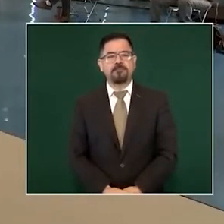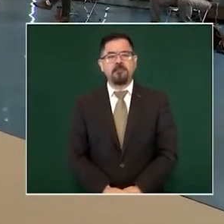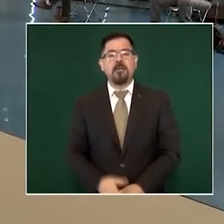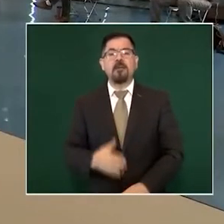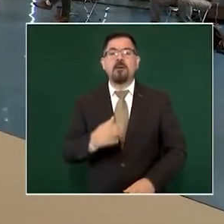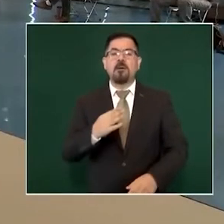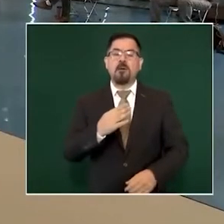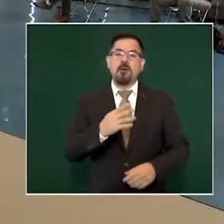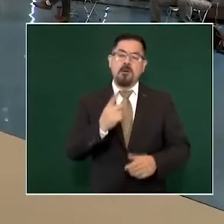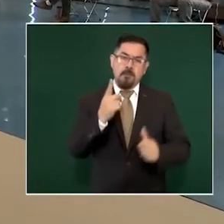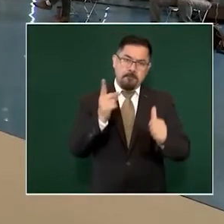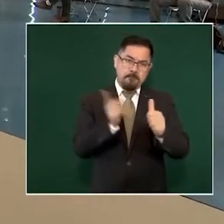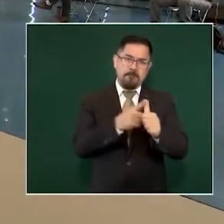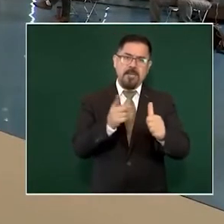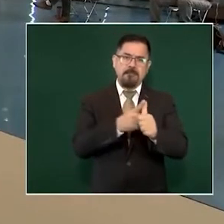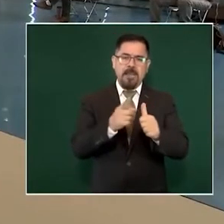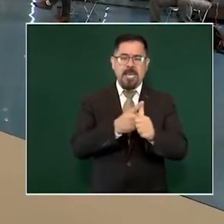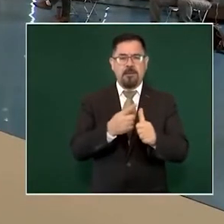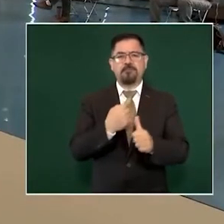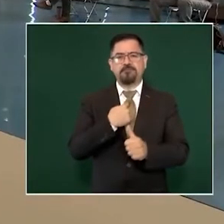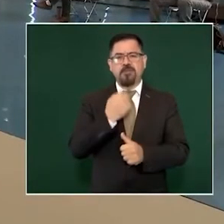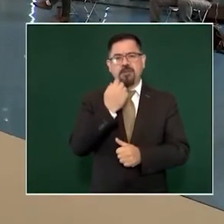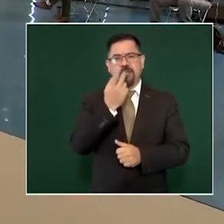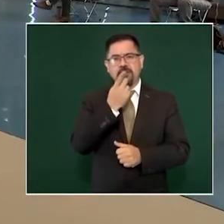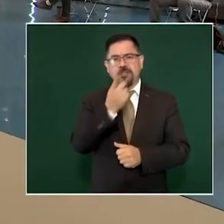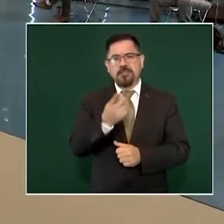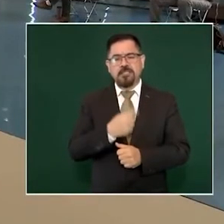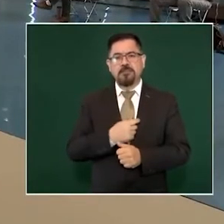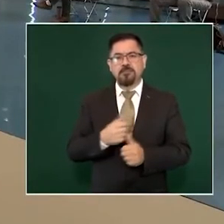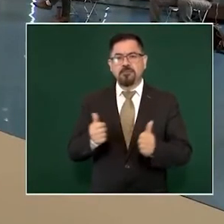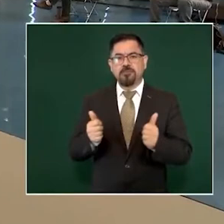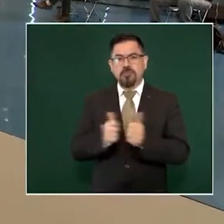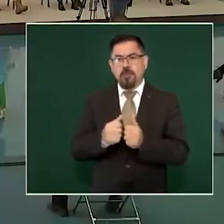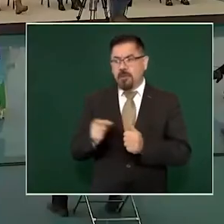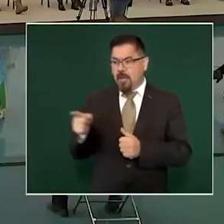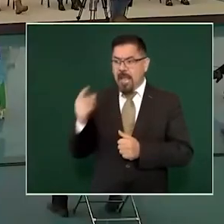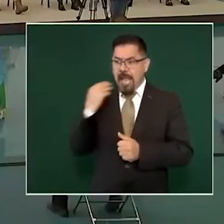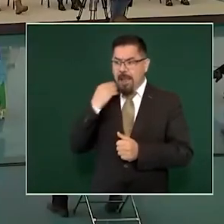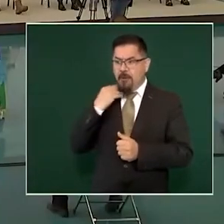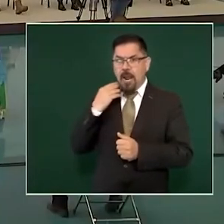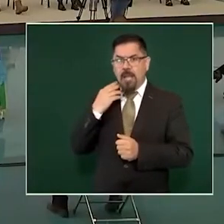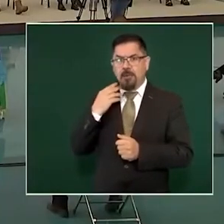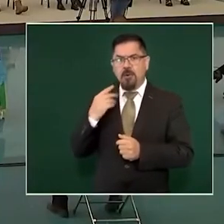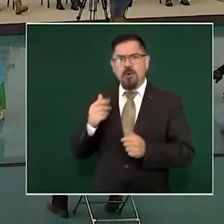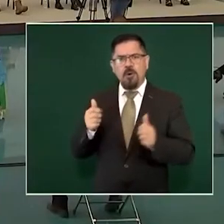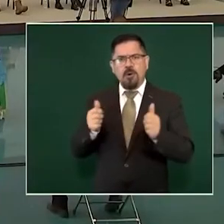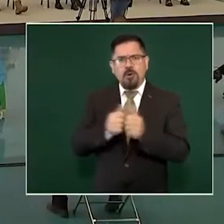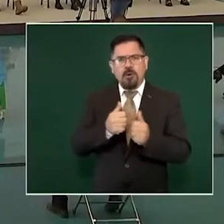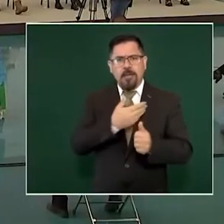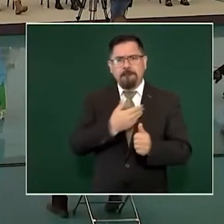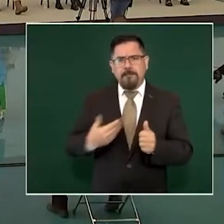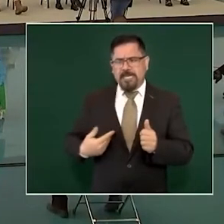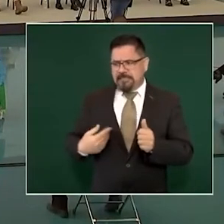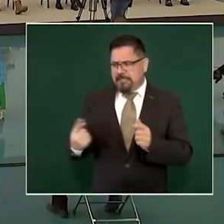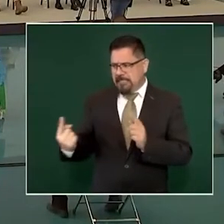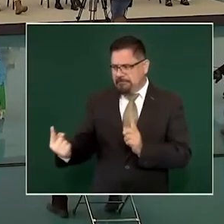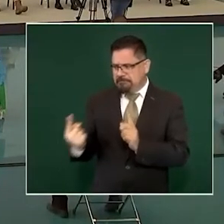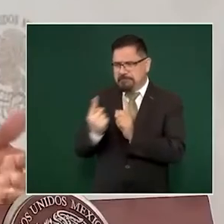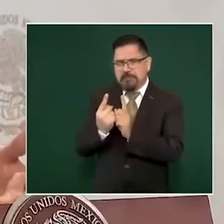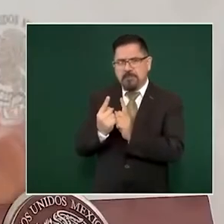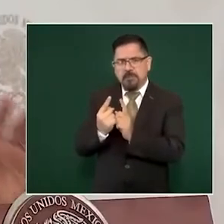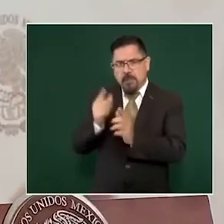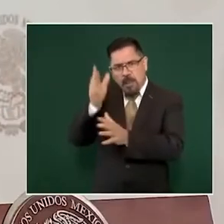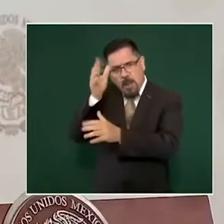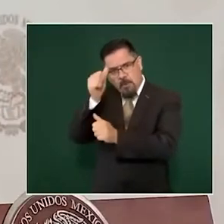Bueno, primero precisar que no hay ningún convenio, como asegura él, con la Presidencia de la República, porque la Presidencia de